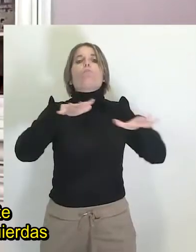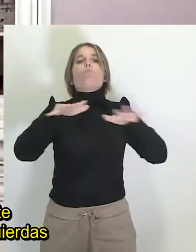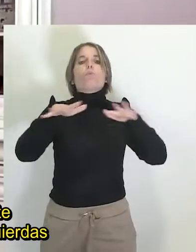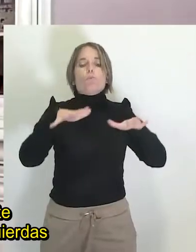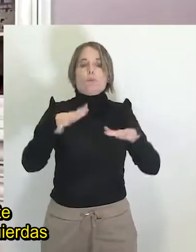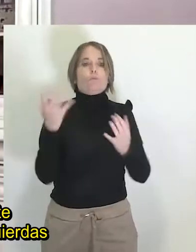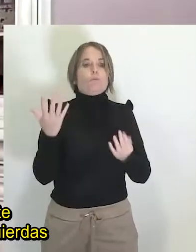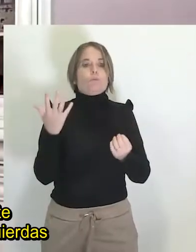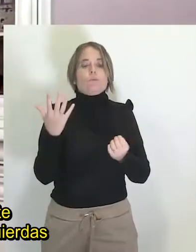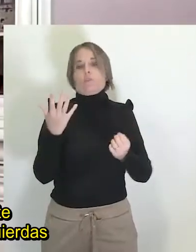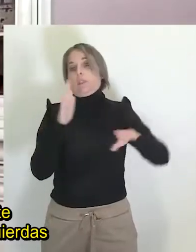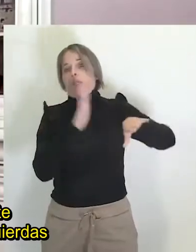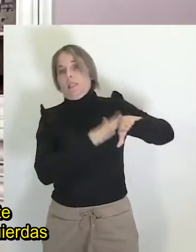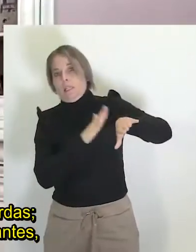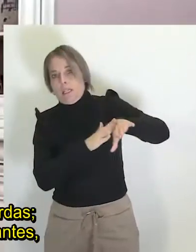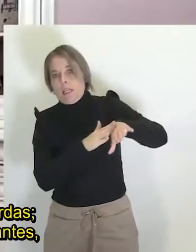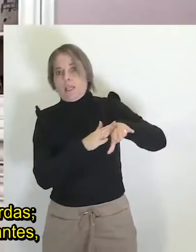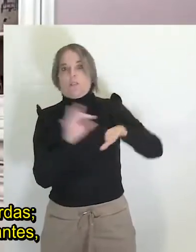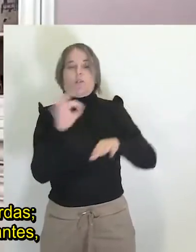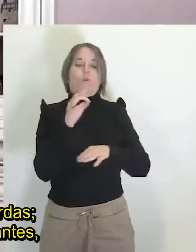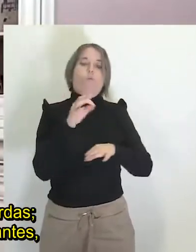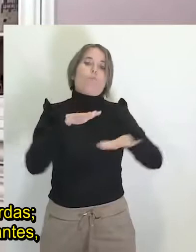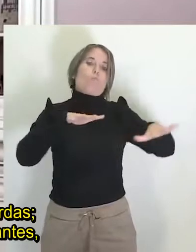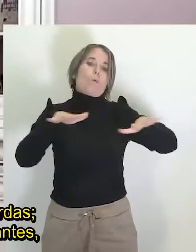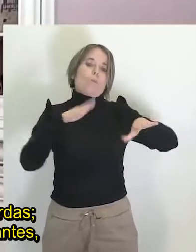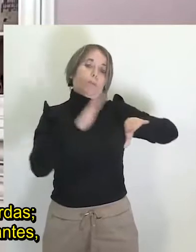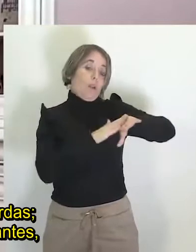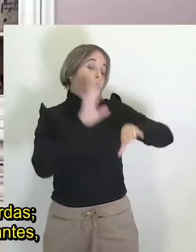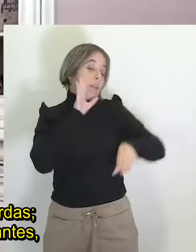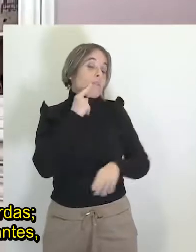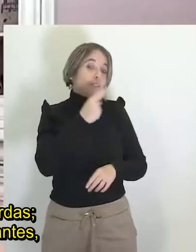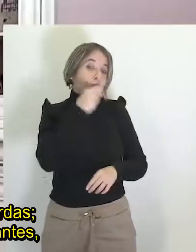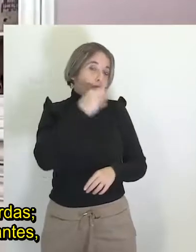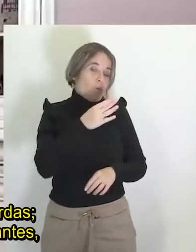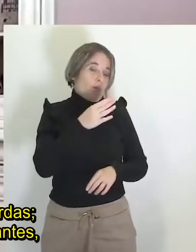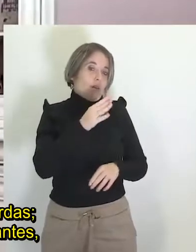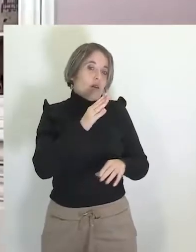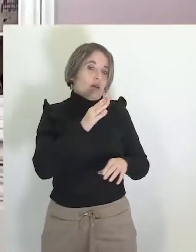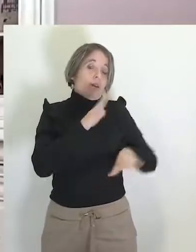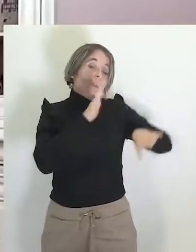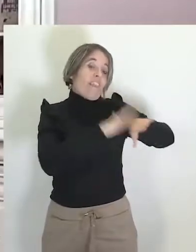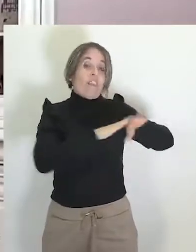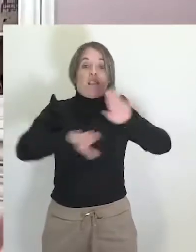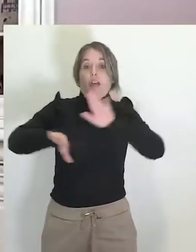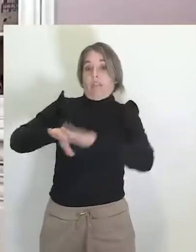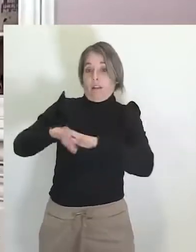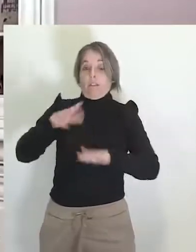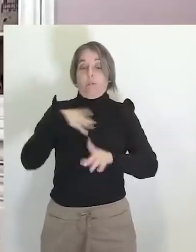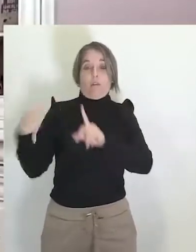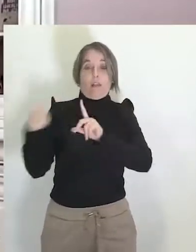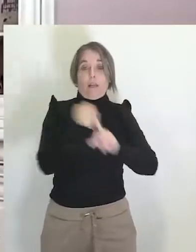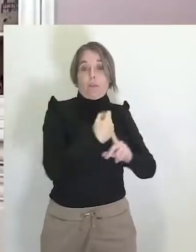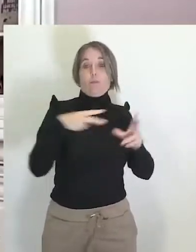de movimientos de izquierdas o de los movimientos de izquierdas, aunque has dicho muy bien antes, ¿no?, que cualquier gobierno de izquierdas o derechas